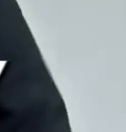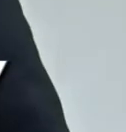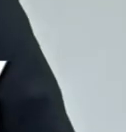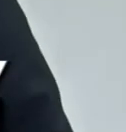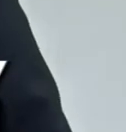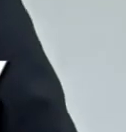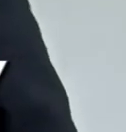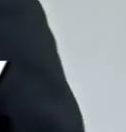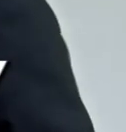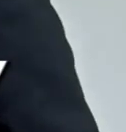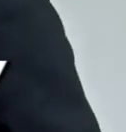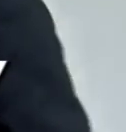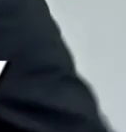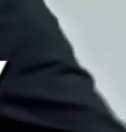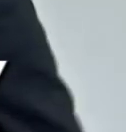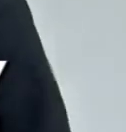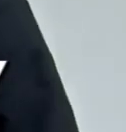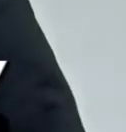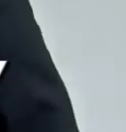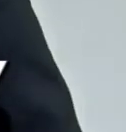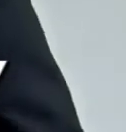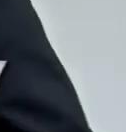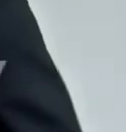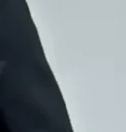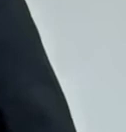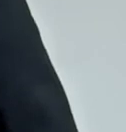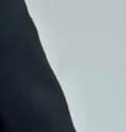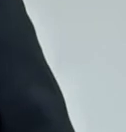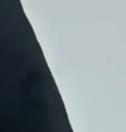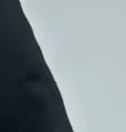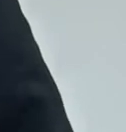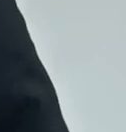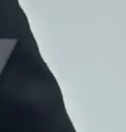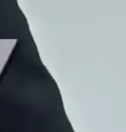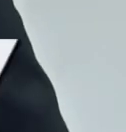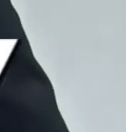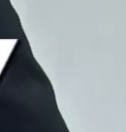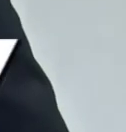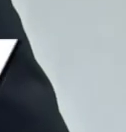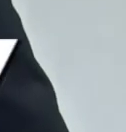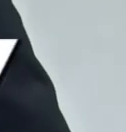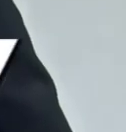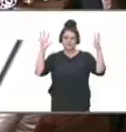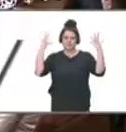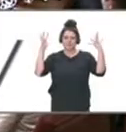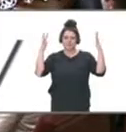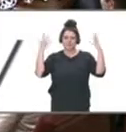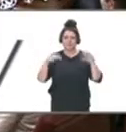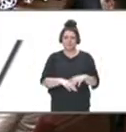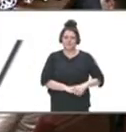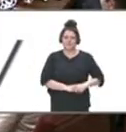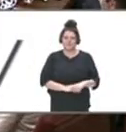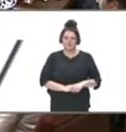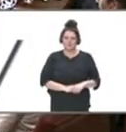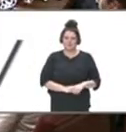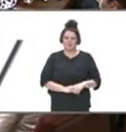cambios en la reforma del estatuto y vamos a intentar una ley y esto es un elemento básico este anuncio de que nueva canarias es una formación